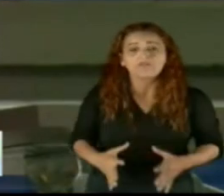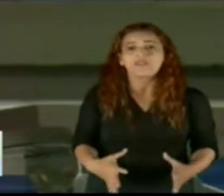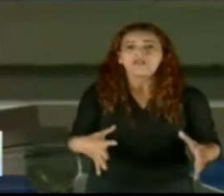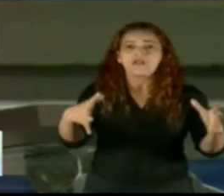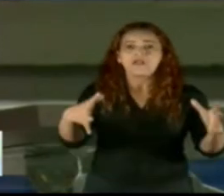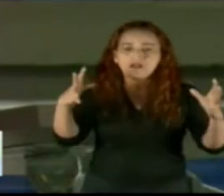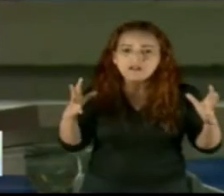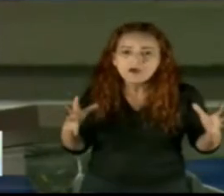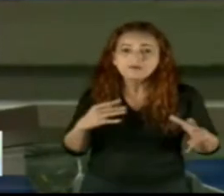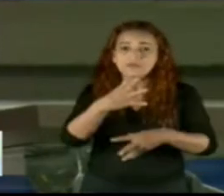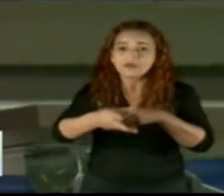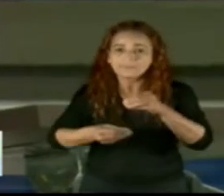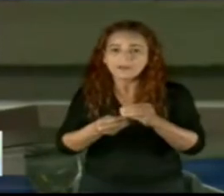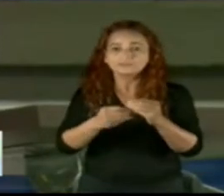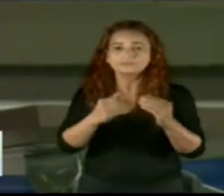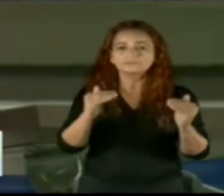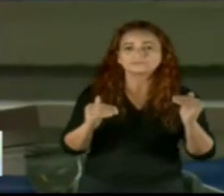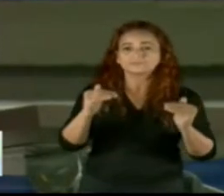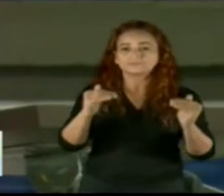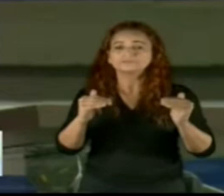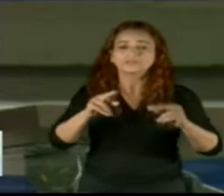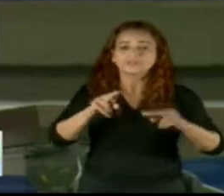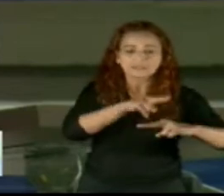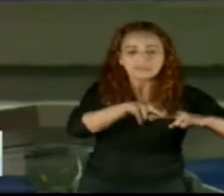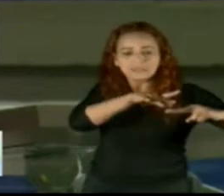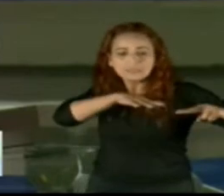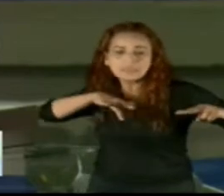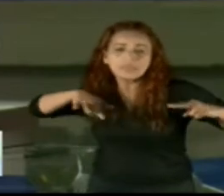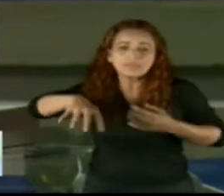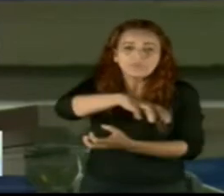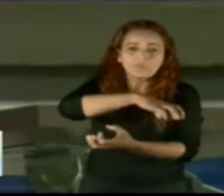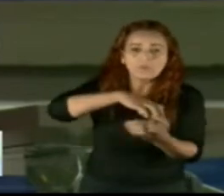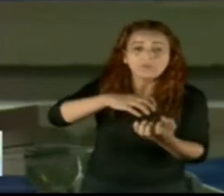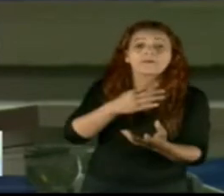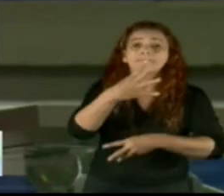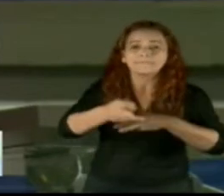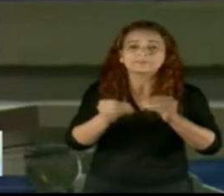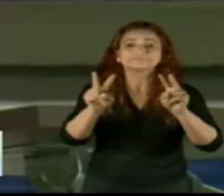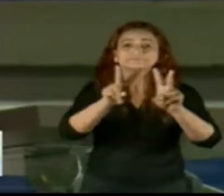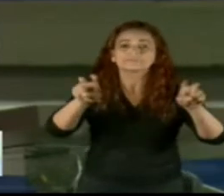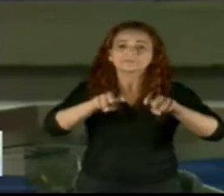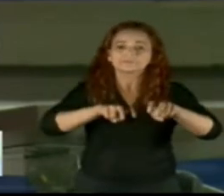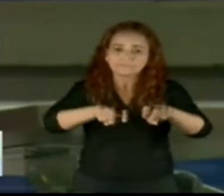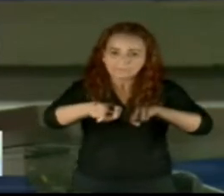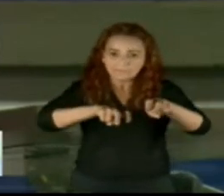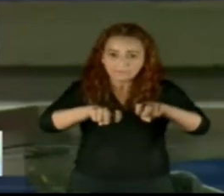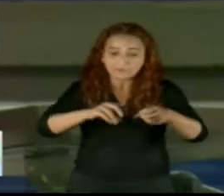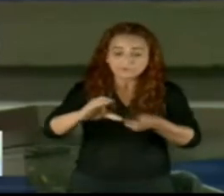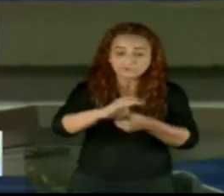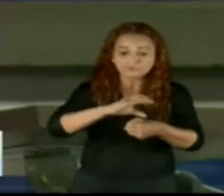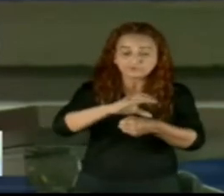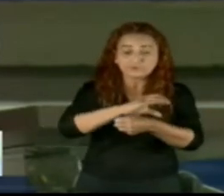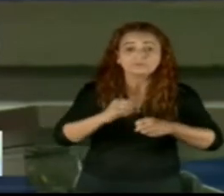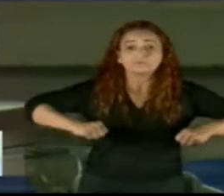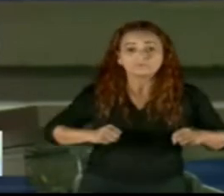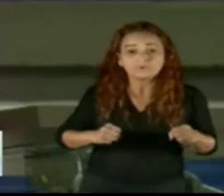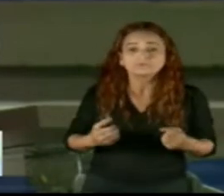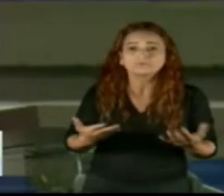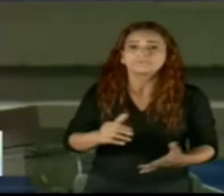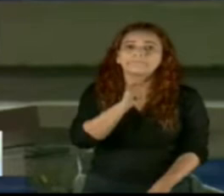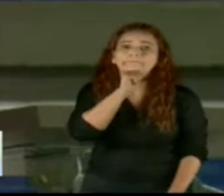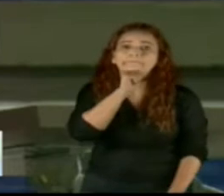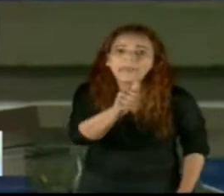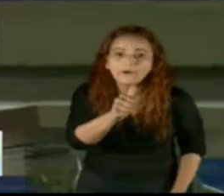y sobre todo buscar el equilibrio del ambiente. También hay que hablar de la movilidad. Bogotá ya no aguanta